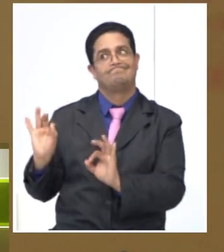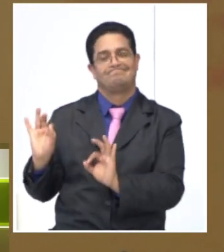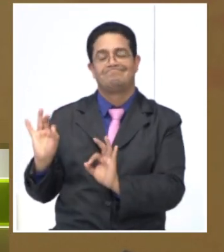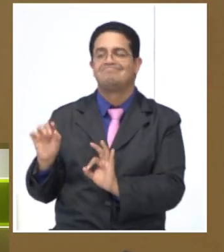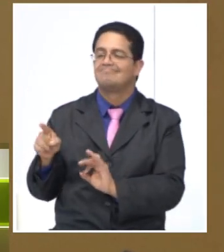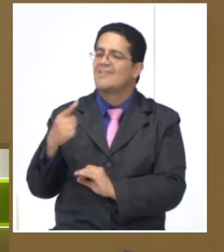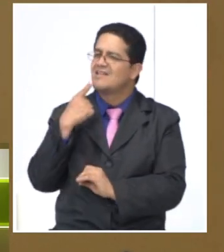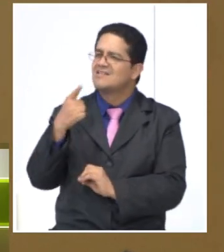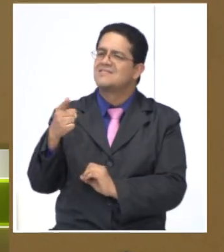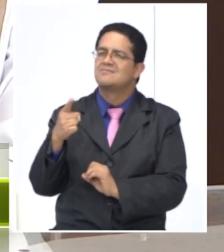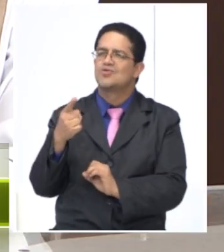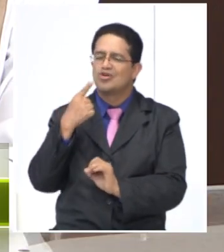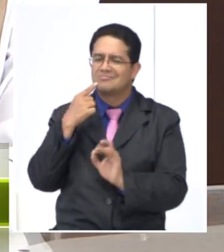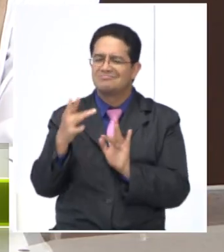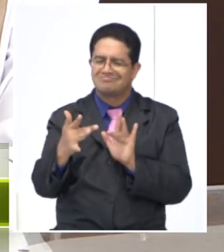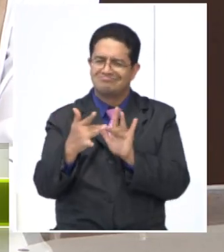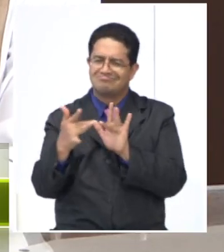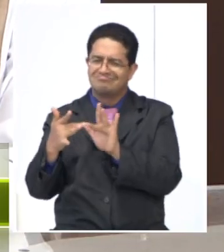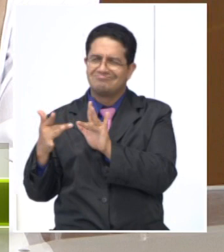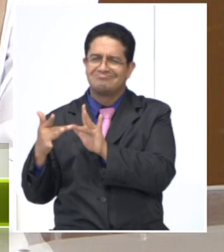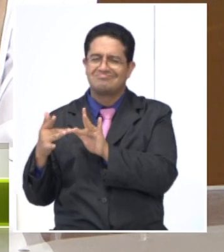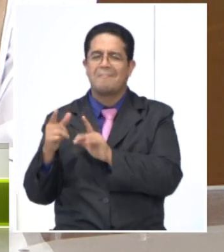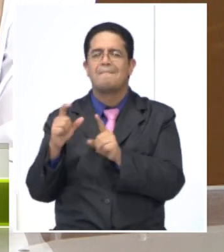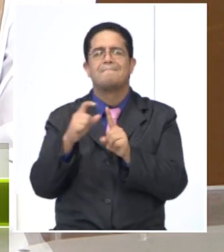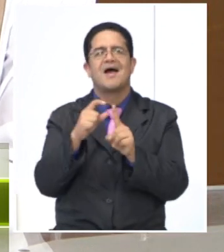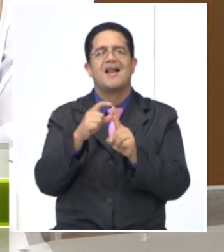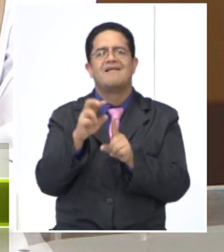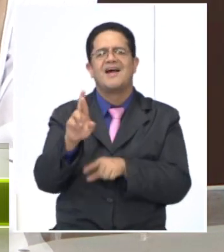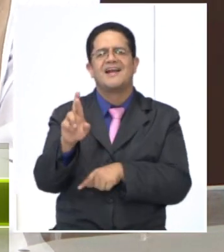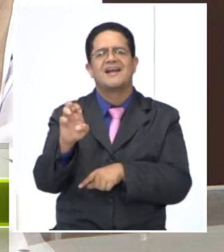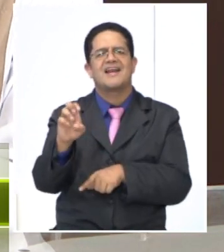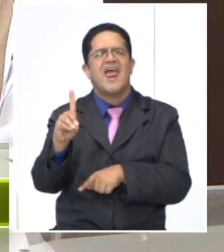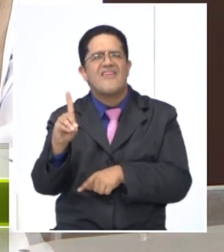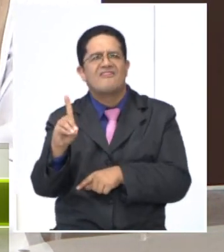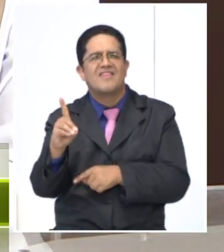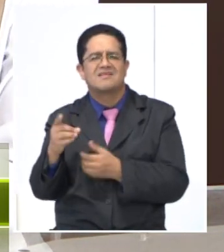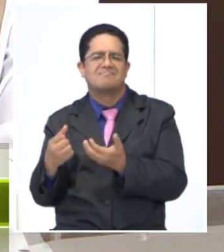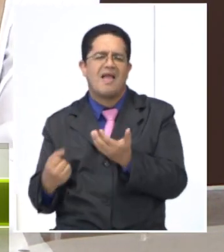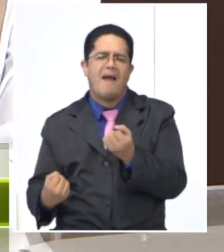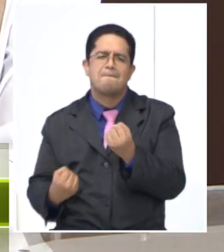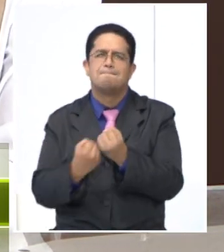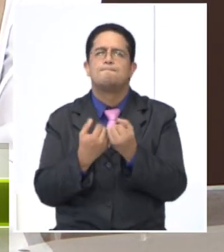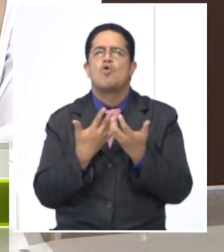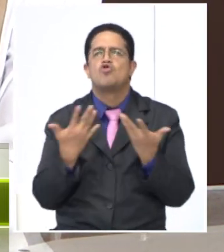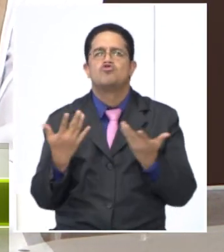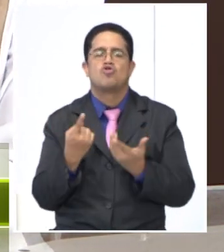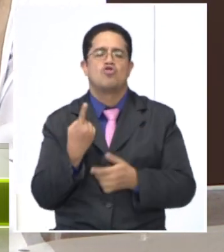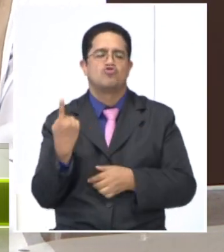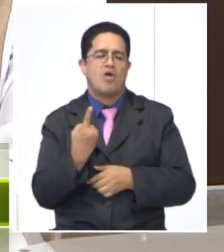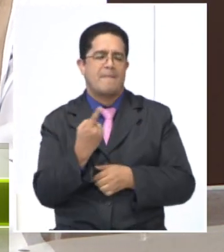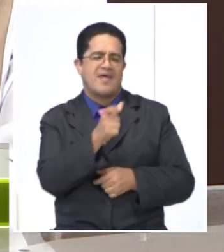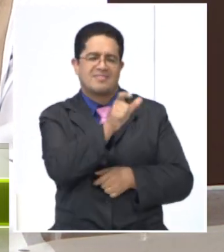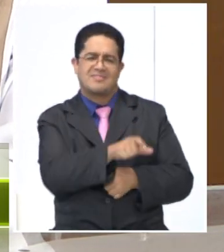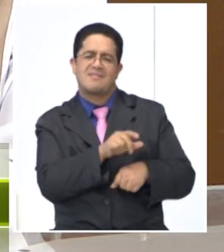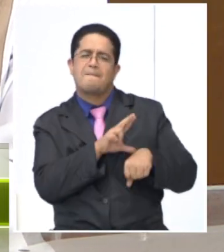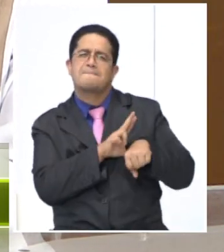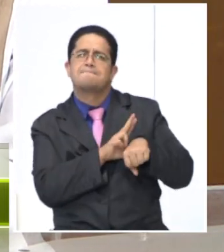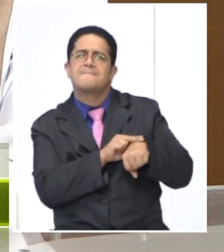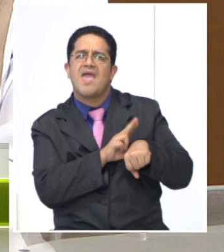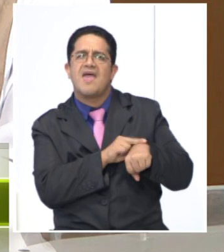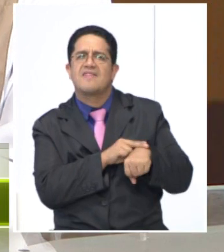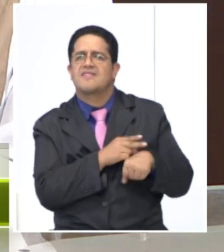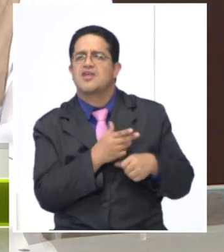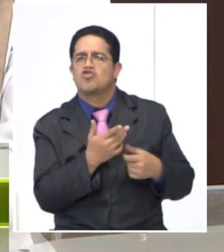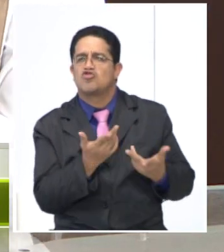cuando decimos red de apoyo, a veces decimos, ¿cómo será esta red de apoyo? ¿Solamente mis especialistas en el área de la